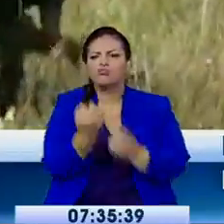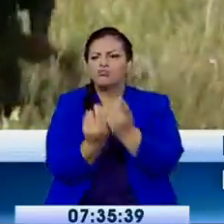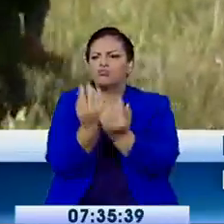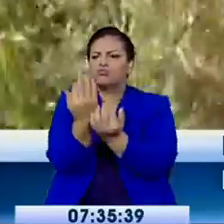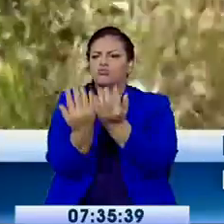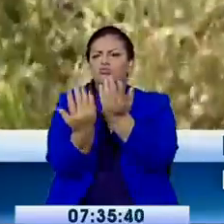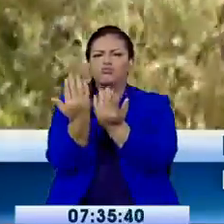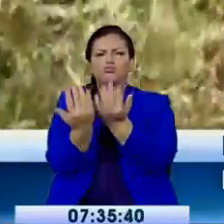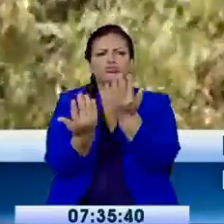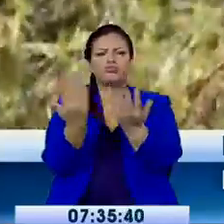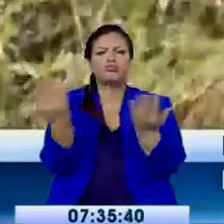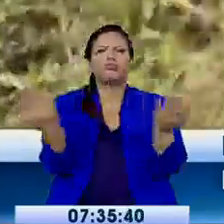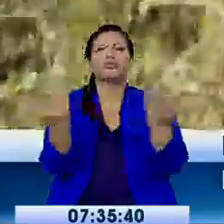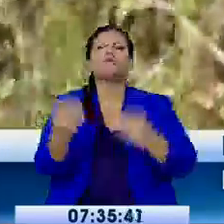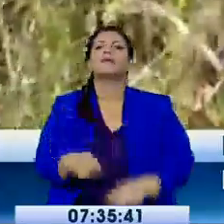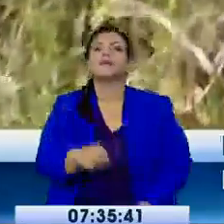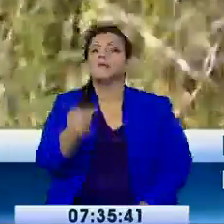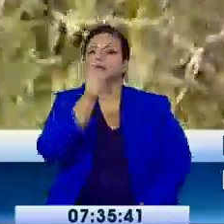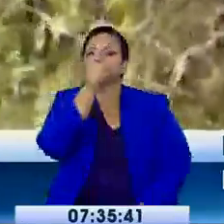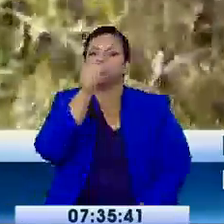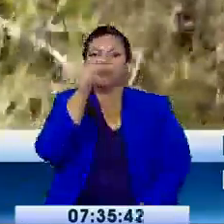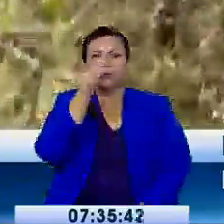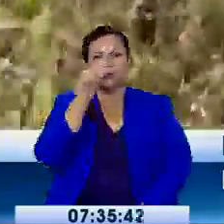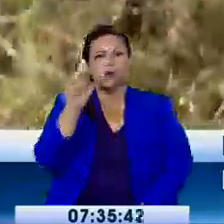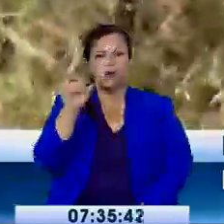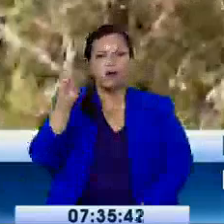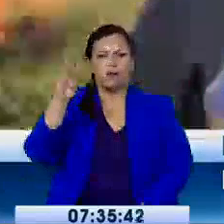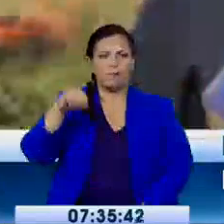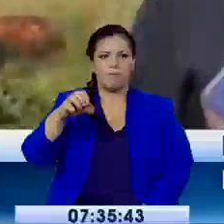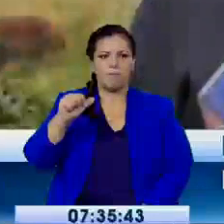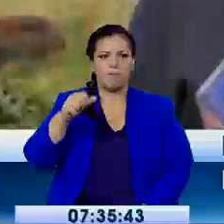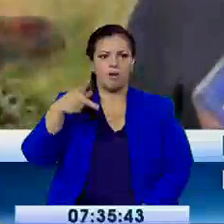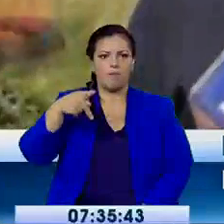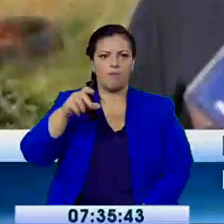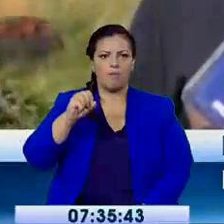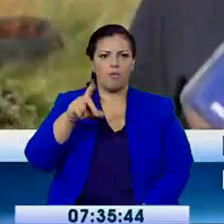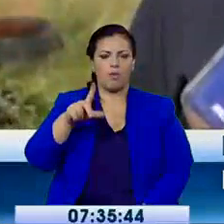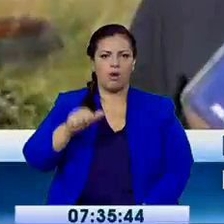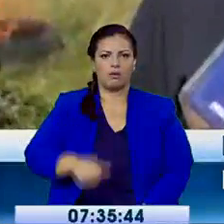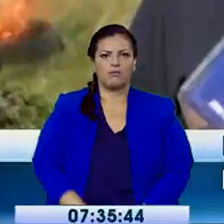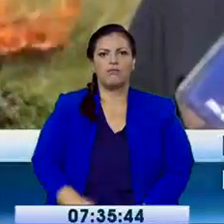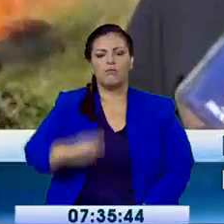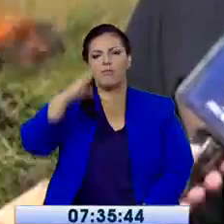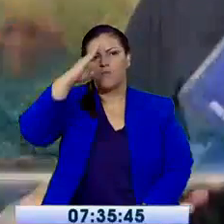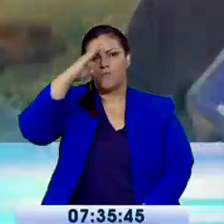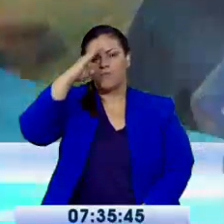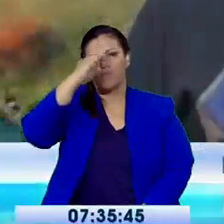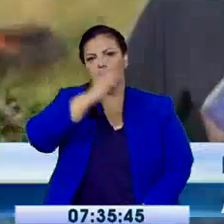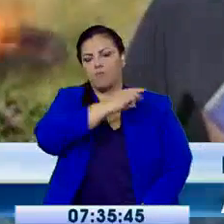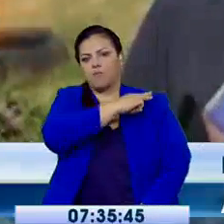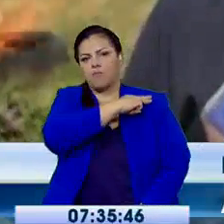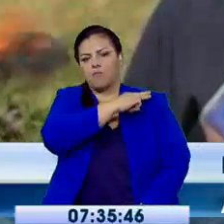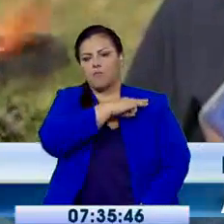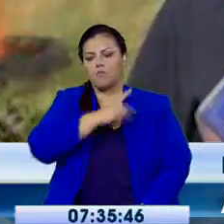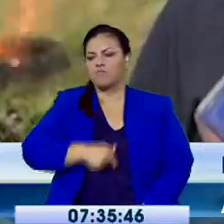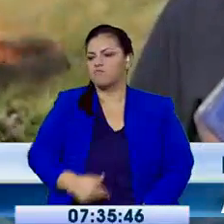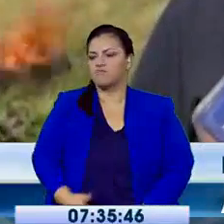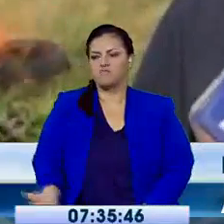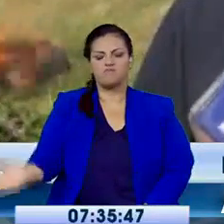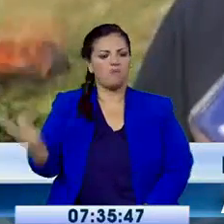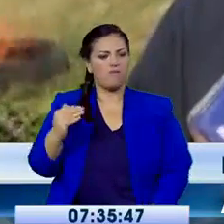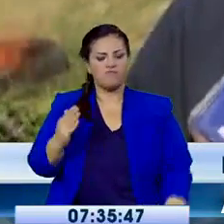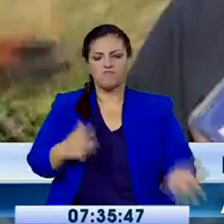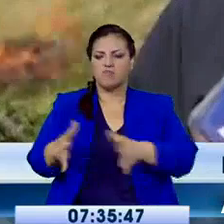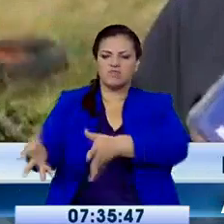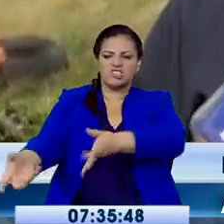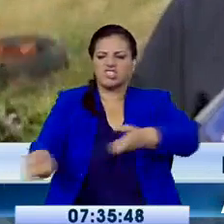fiscalía iniciaron con su erradicación en este cantón todos los años en esta fecha Me parece que